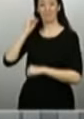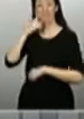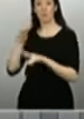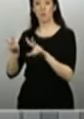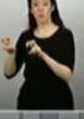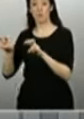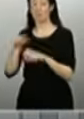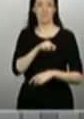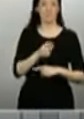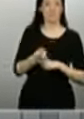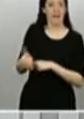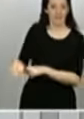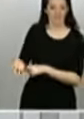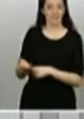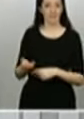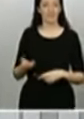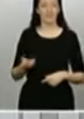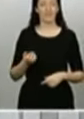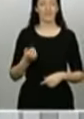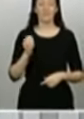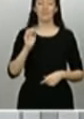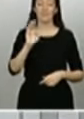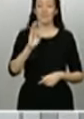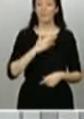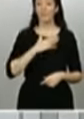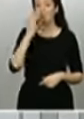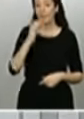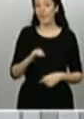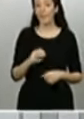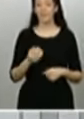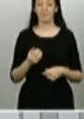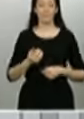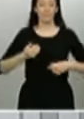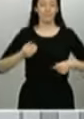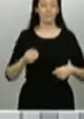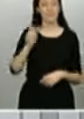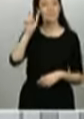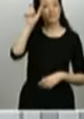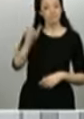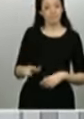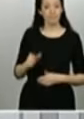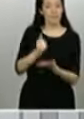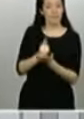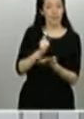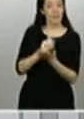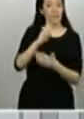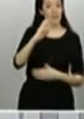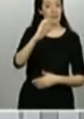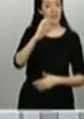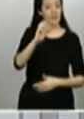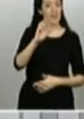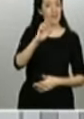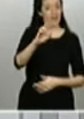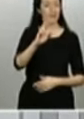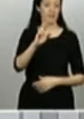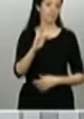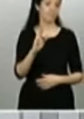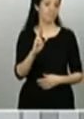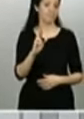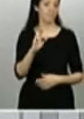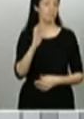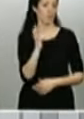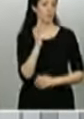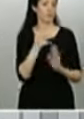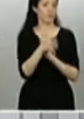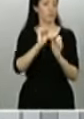El Ministerio de Sanidad ha dado a conocer los datos sobre la evolución de la pandemia de coronavirus de hoy lunes, jornada en la que ha dado comienzo la fase cero